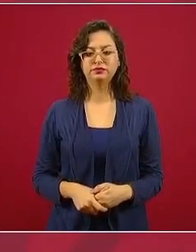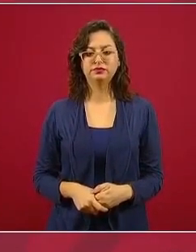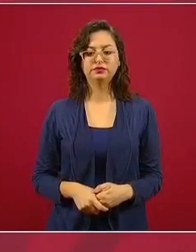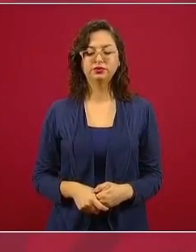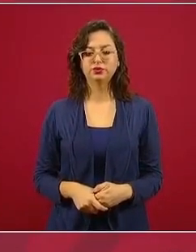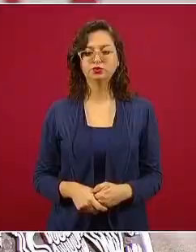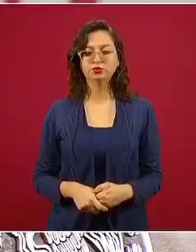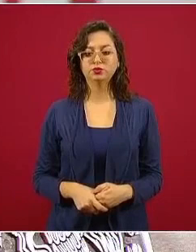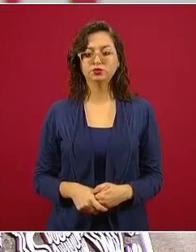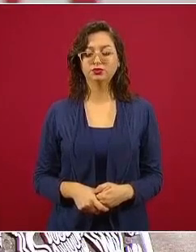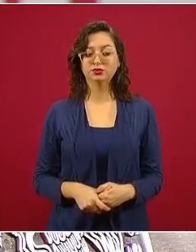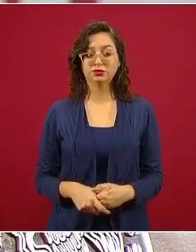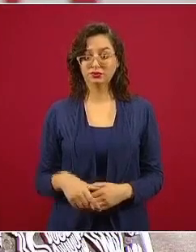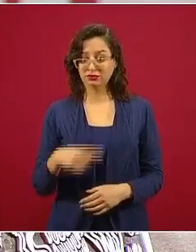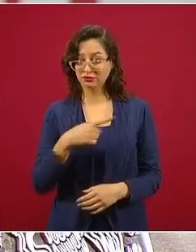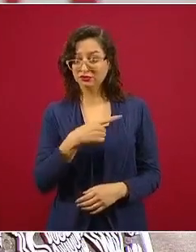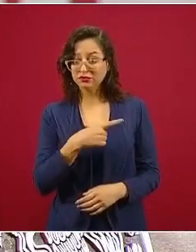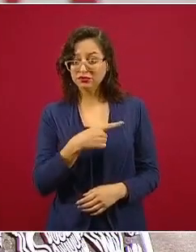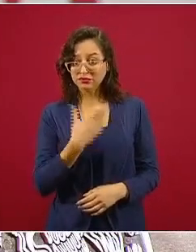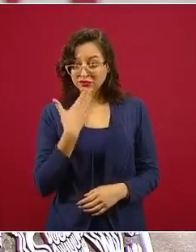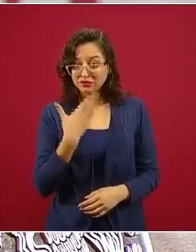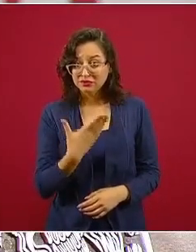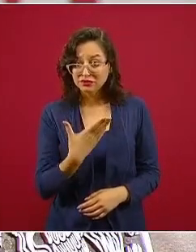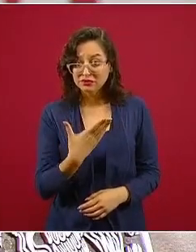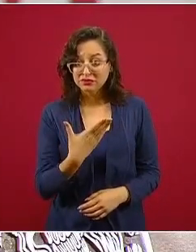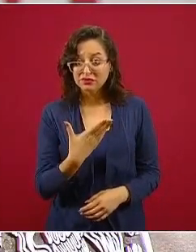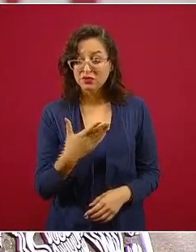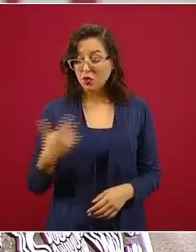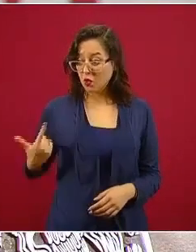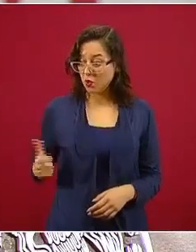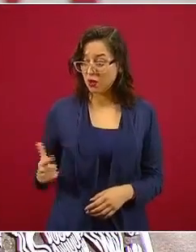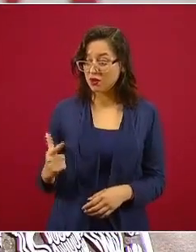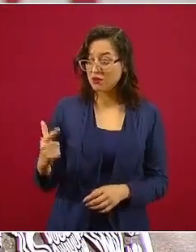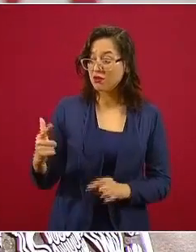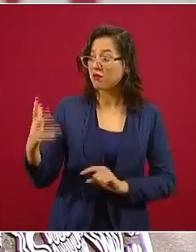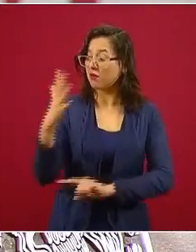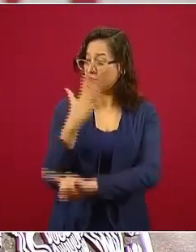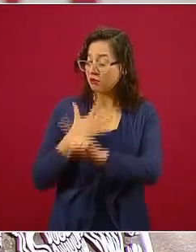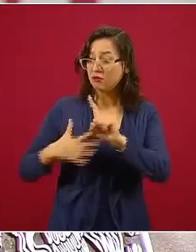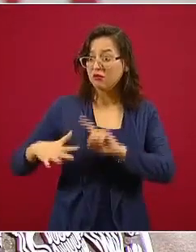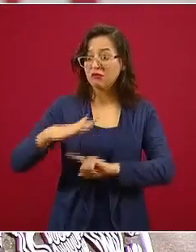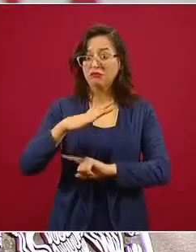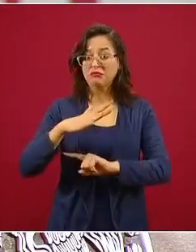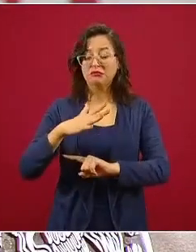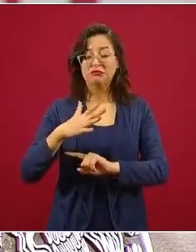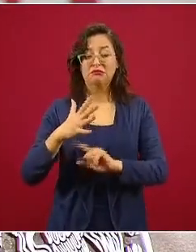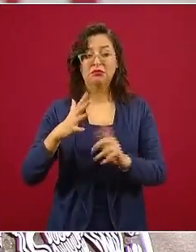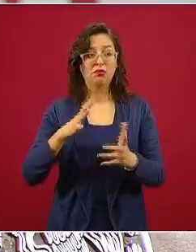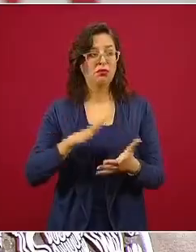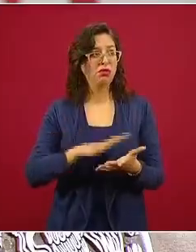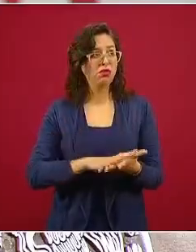Porque no está bien. El pueblo de Guanajuato no merece vivir